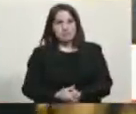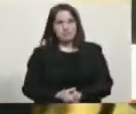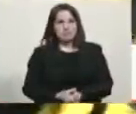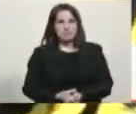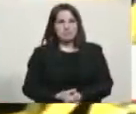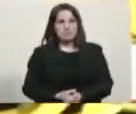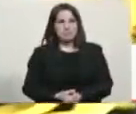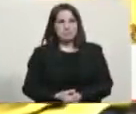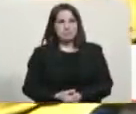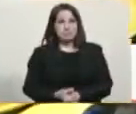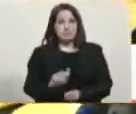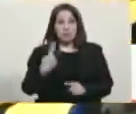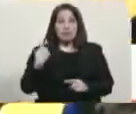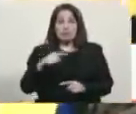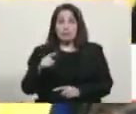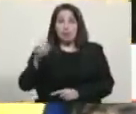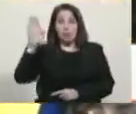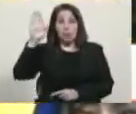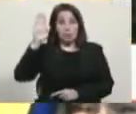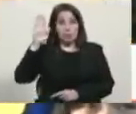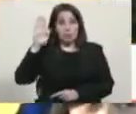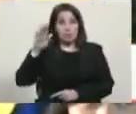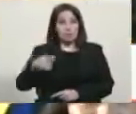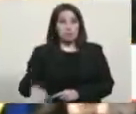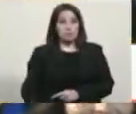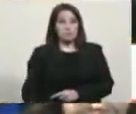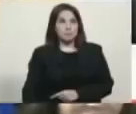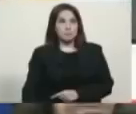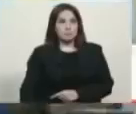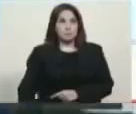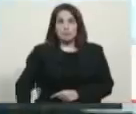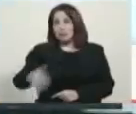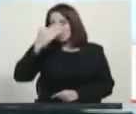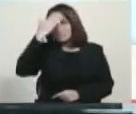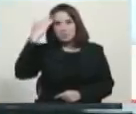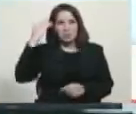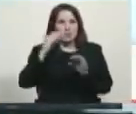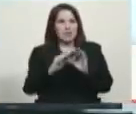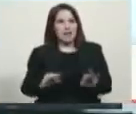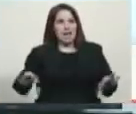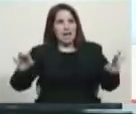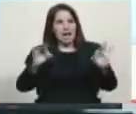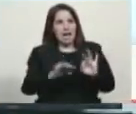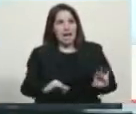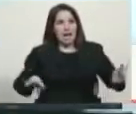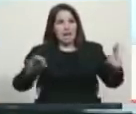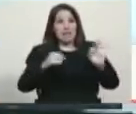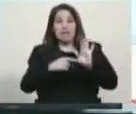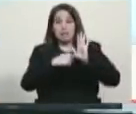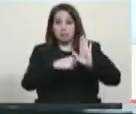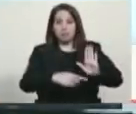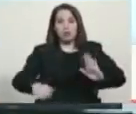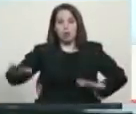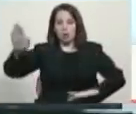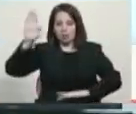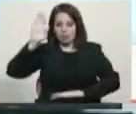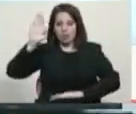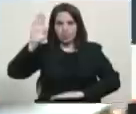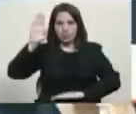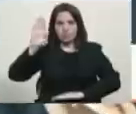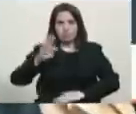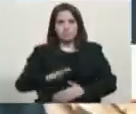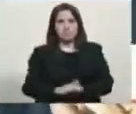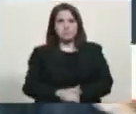Aquí tengo el juramento, lo traje por escrito para que no se me olvide nada. Quité el juramento, mire.